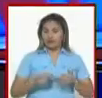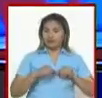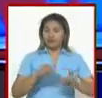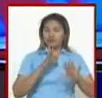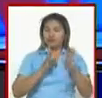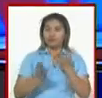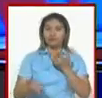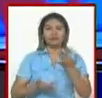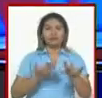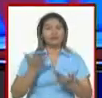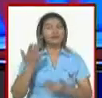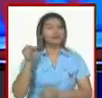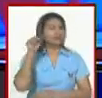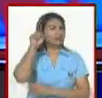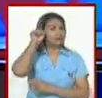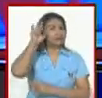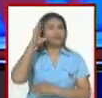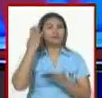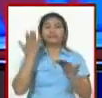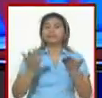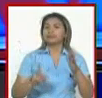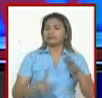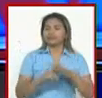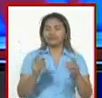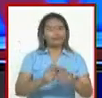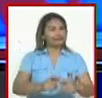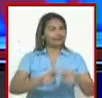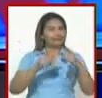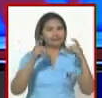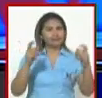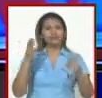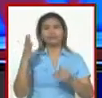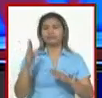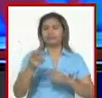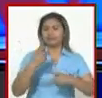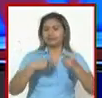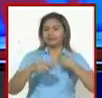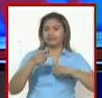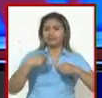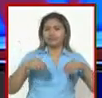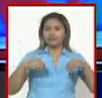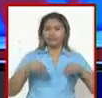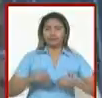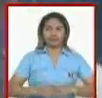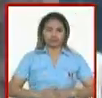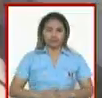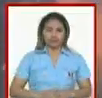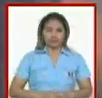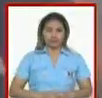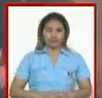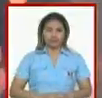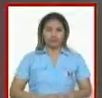seguimos hablando de incendios en tarija se registró uno de gran magnitud en una tienda comercial